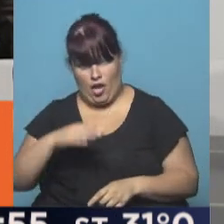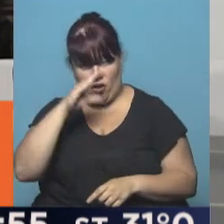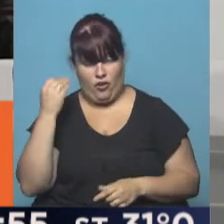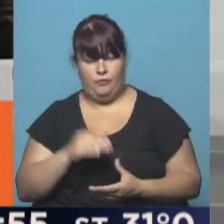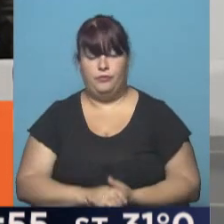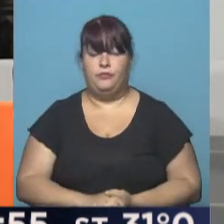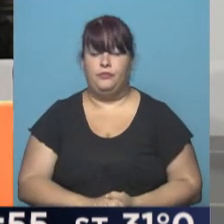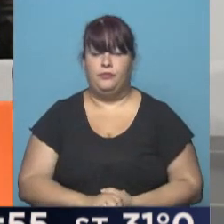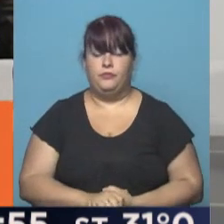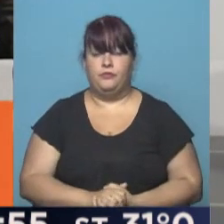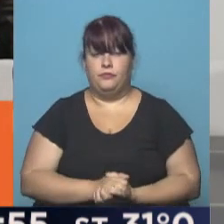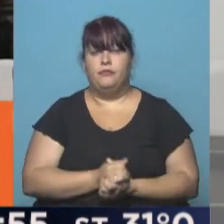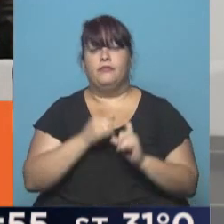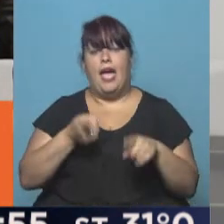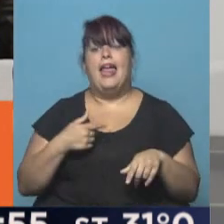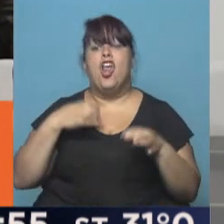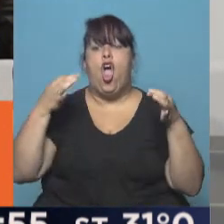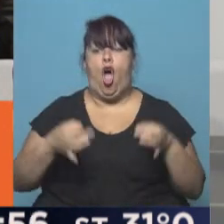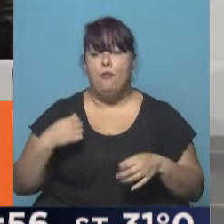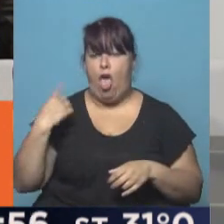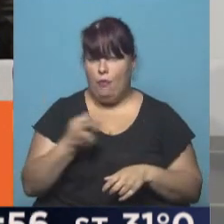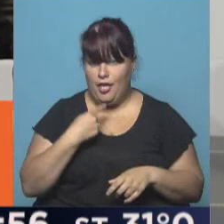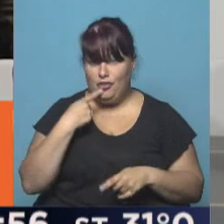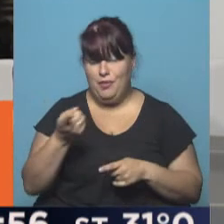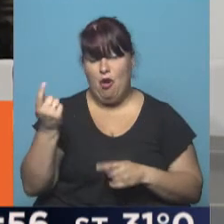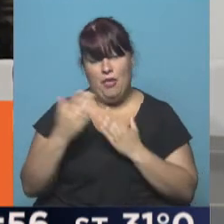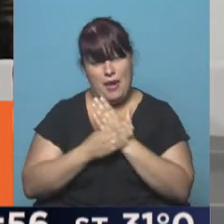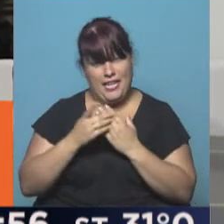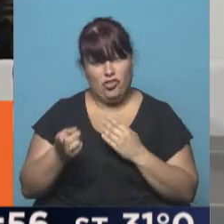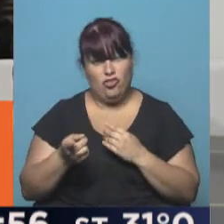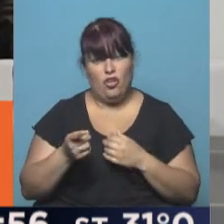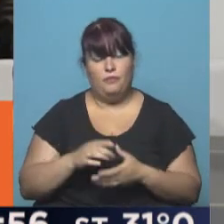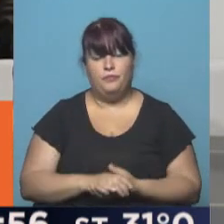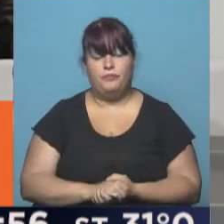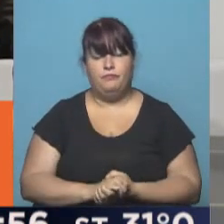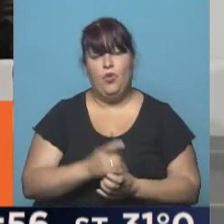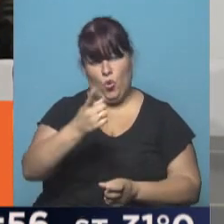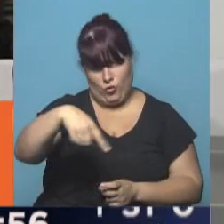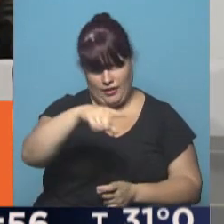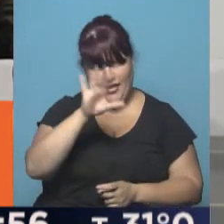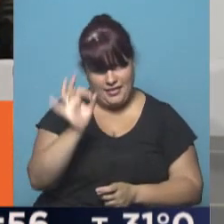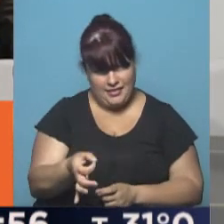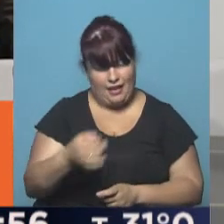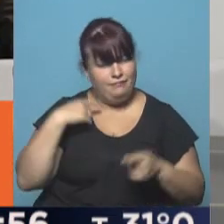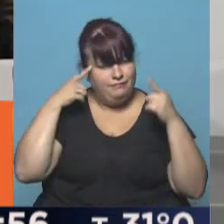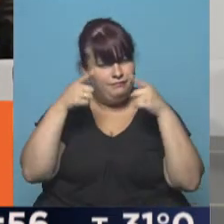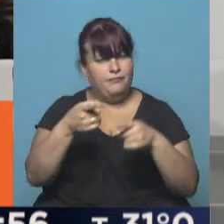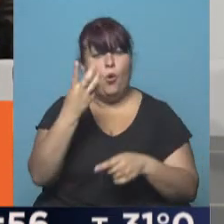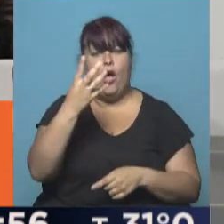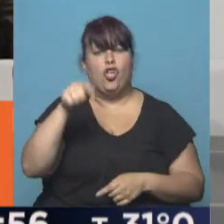anterior. De hecho, el compromiso, como bien dice el ministro, y ustedes saben, tenemos una meta fiscal